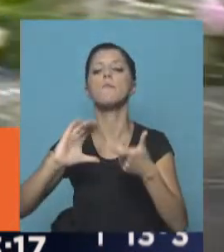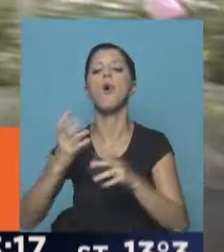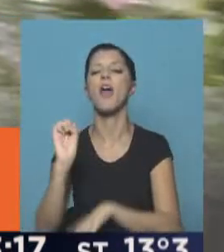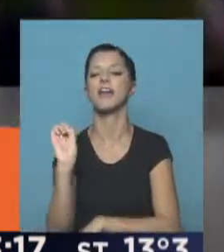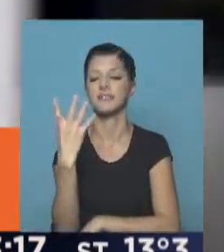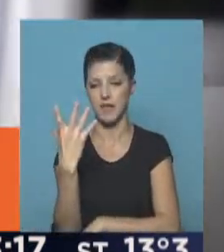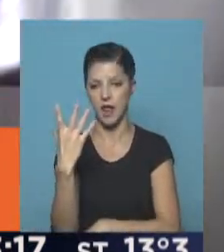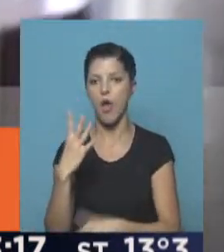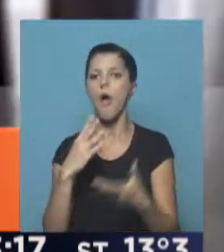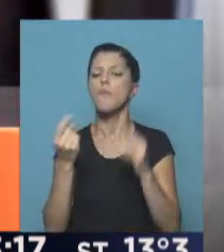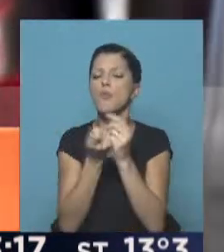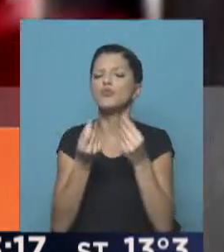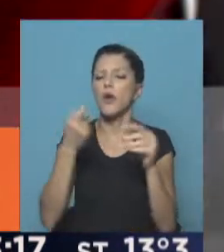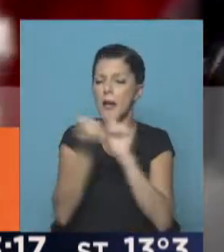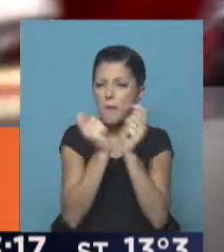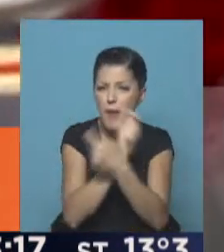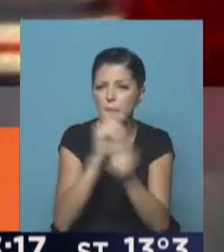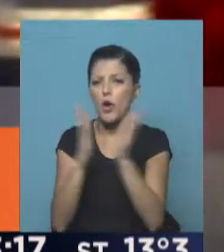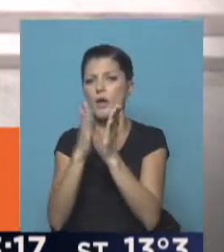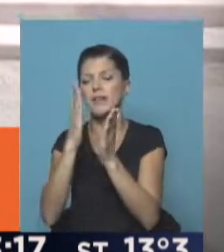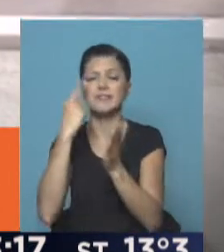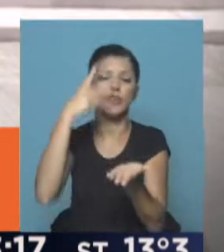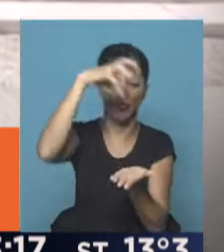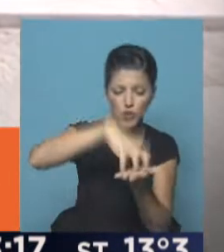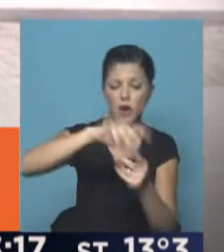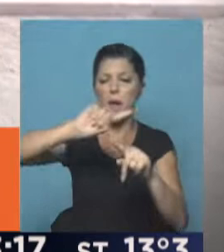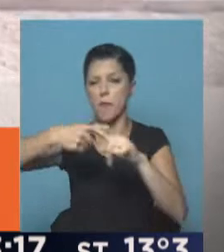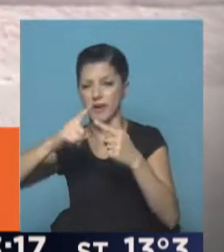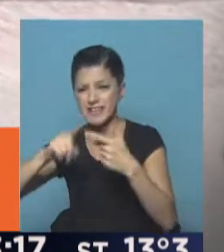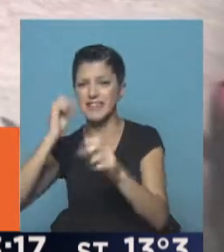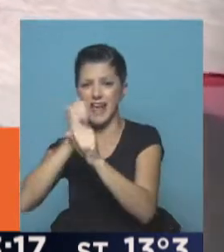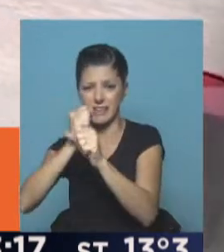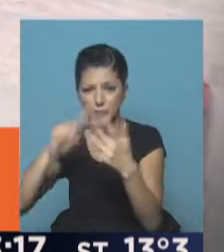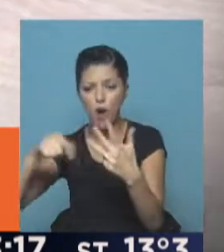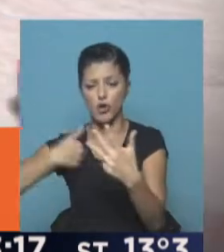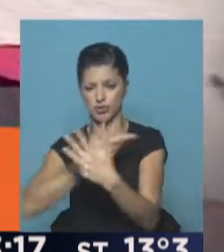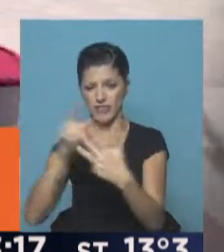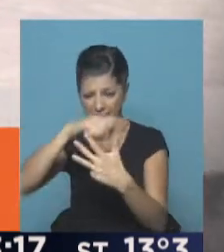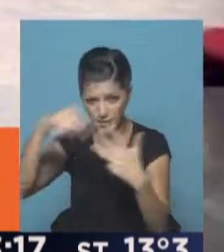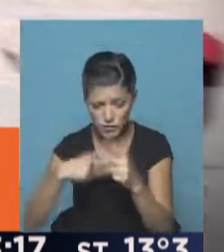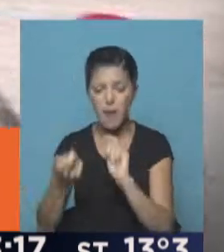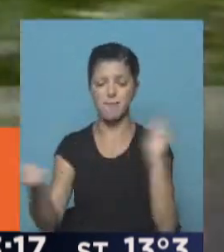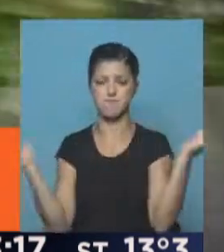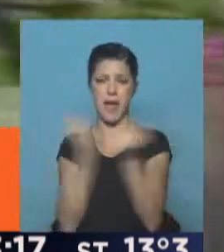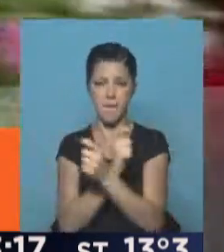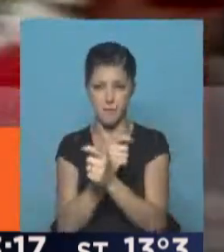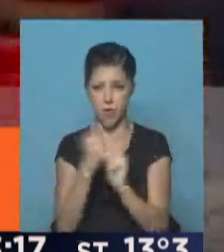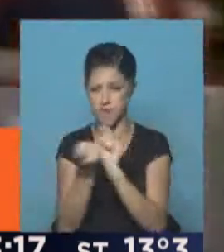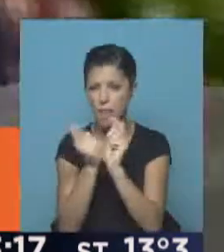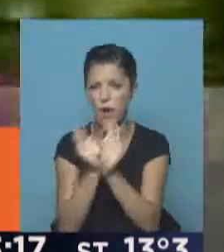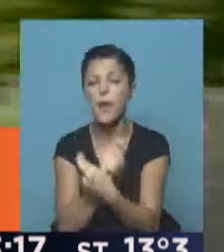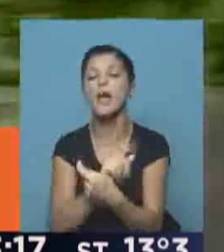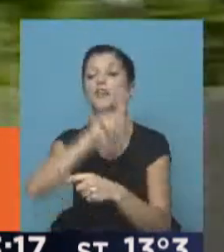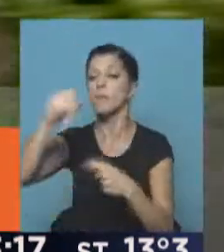de una serie de profundas reformas institucionales, políticas, laborales y sociales que sin duda acarrearán varias